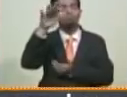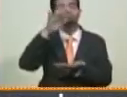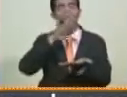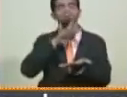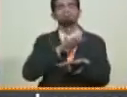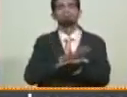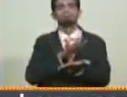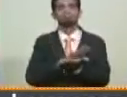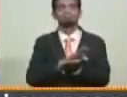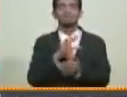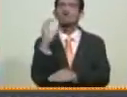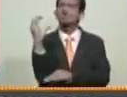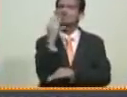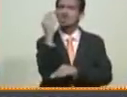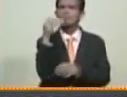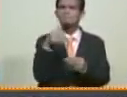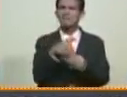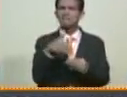Elecciones en Colombia.